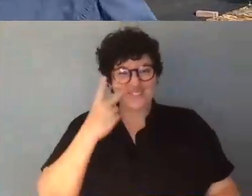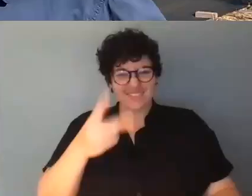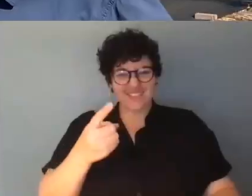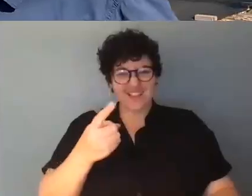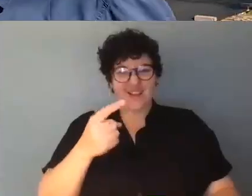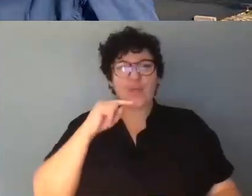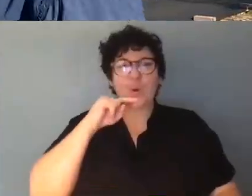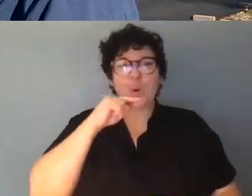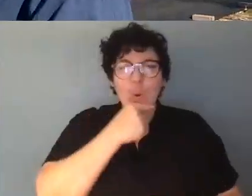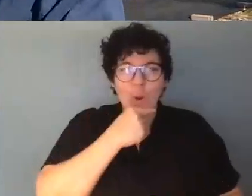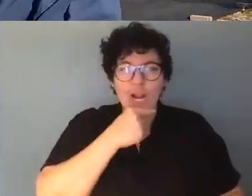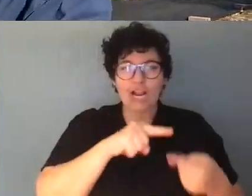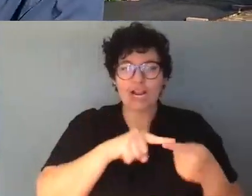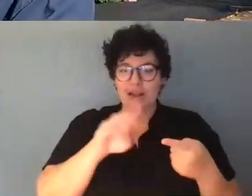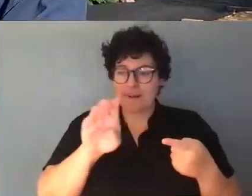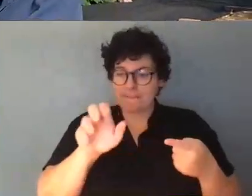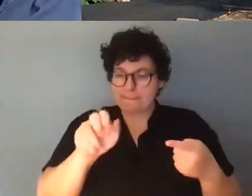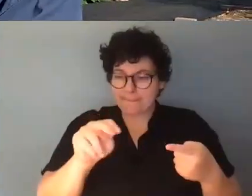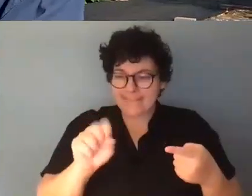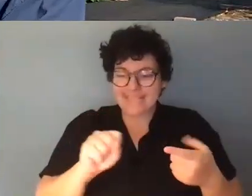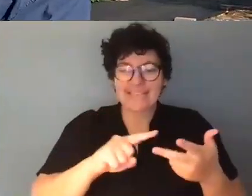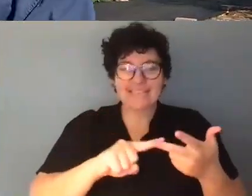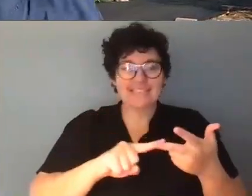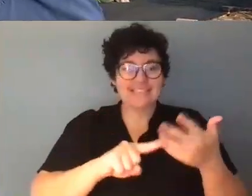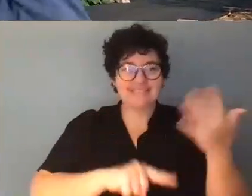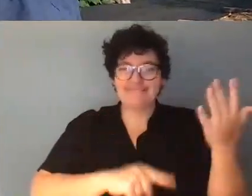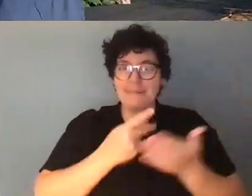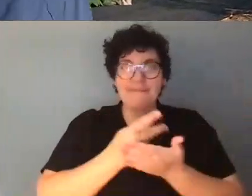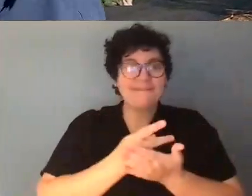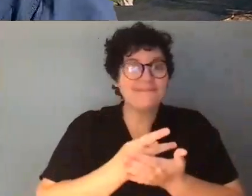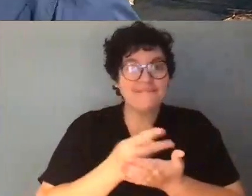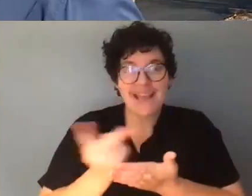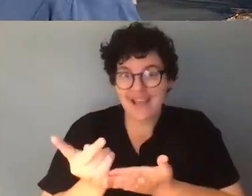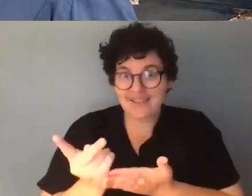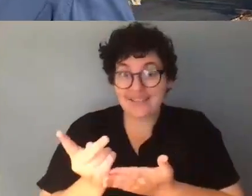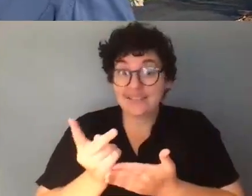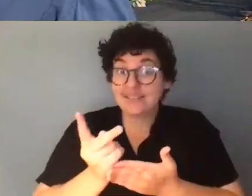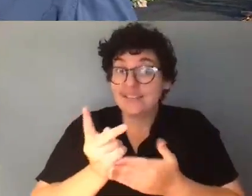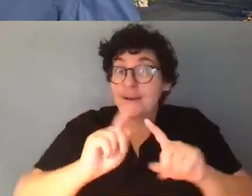maíz, falló los frijoles, pero